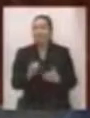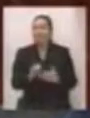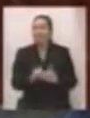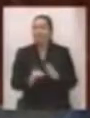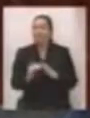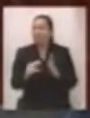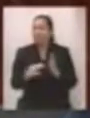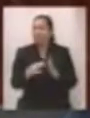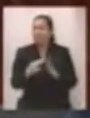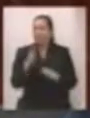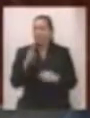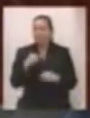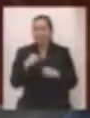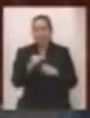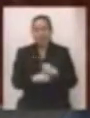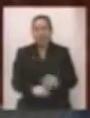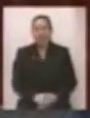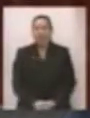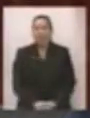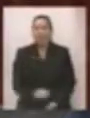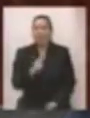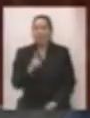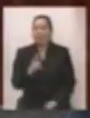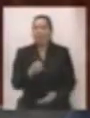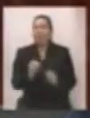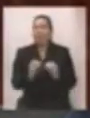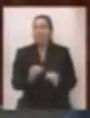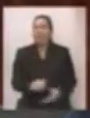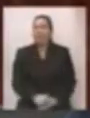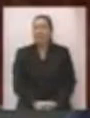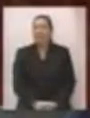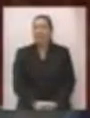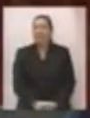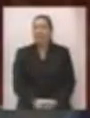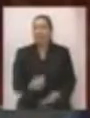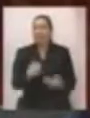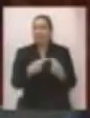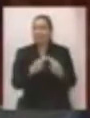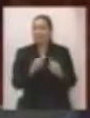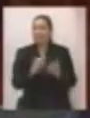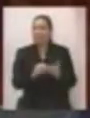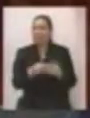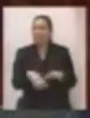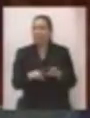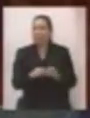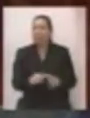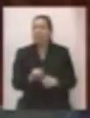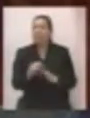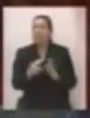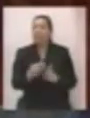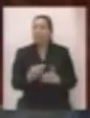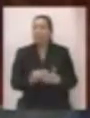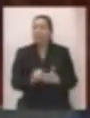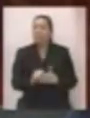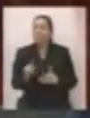de Alta Tecnología de la Policía Nacional del Perú, dado que tiene un rol importante en la protección y